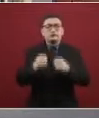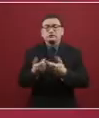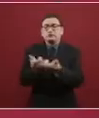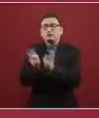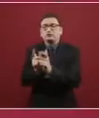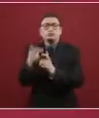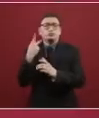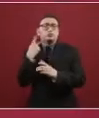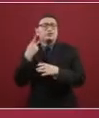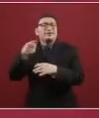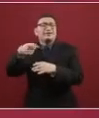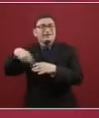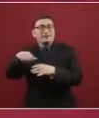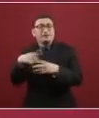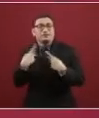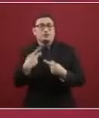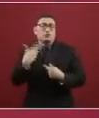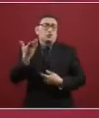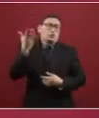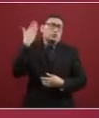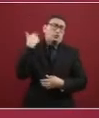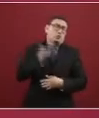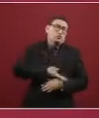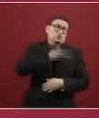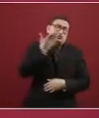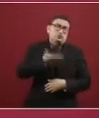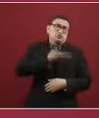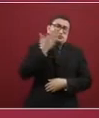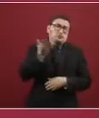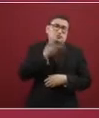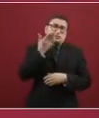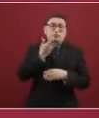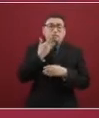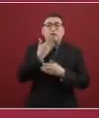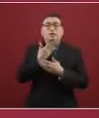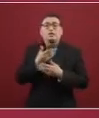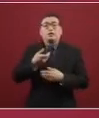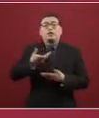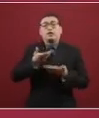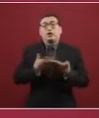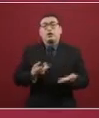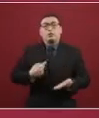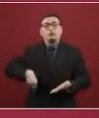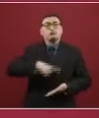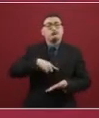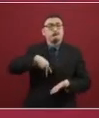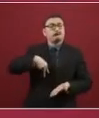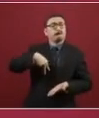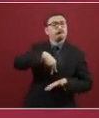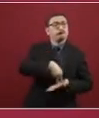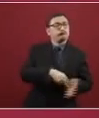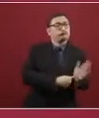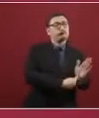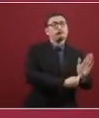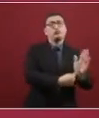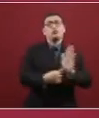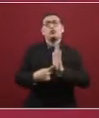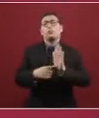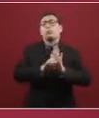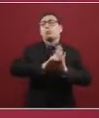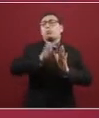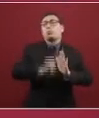involucrados les molestó mucho cuando dimos a conocer lo de los proveedores de las